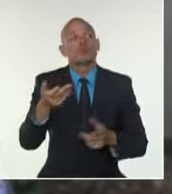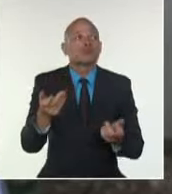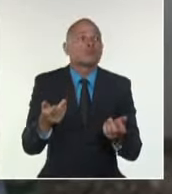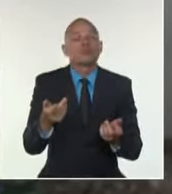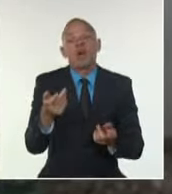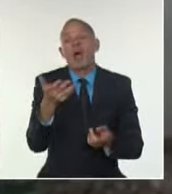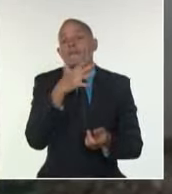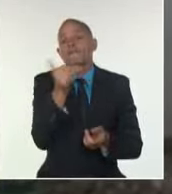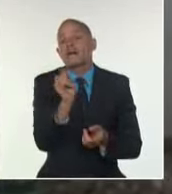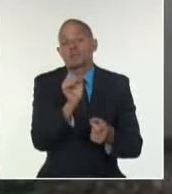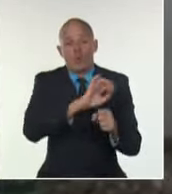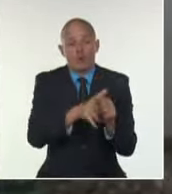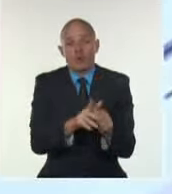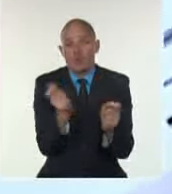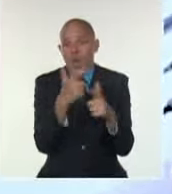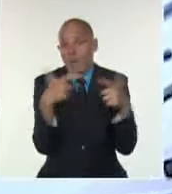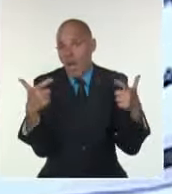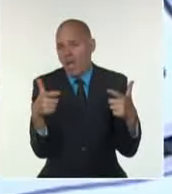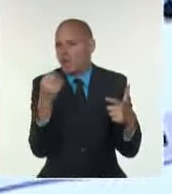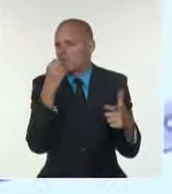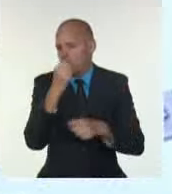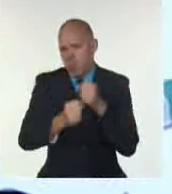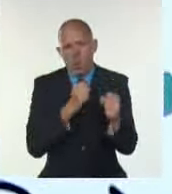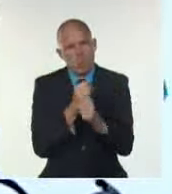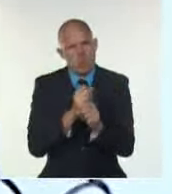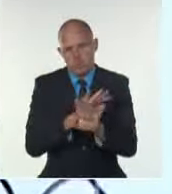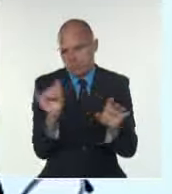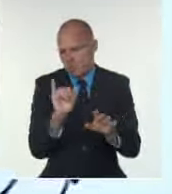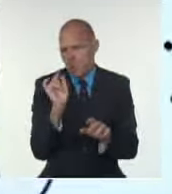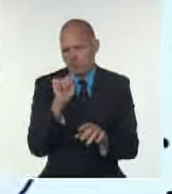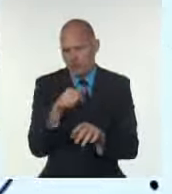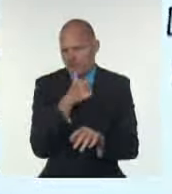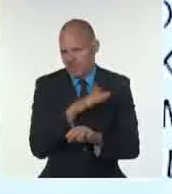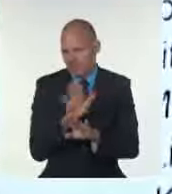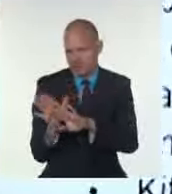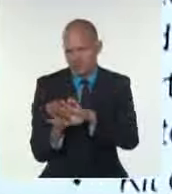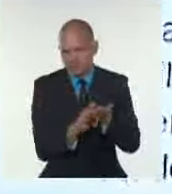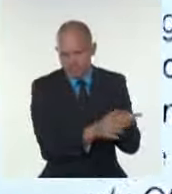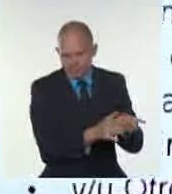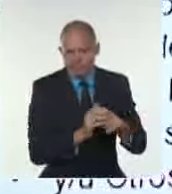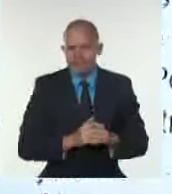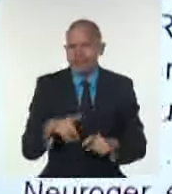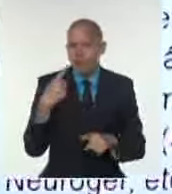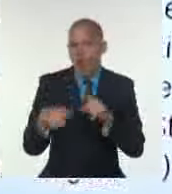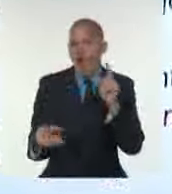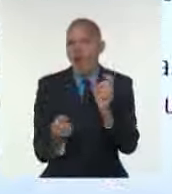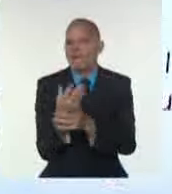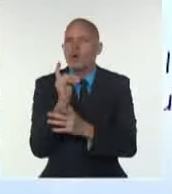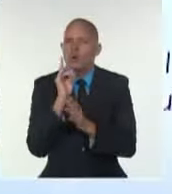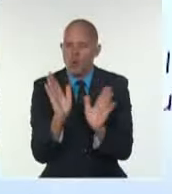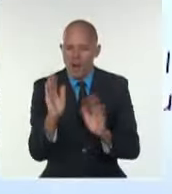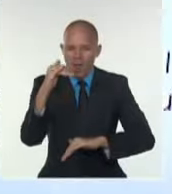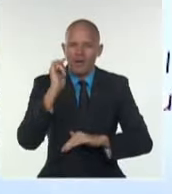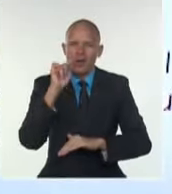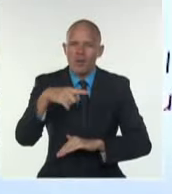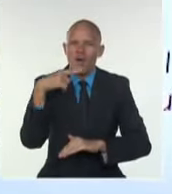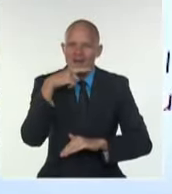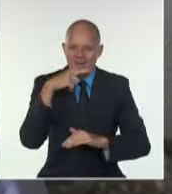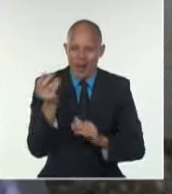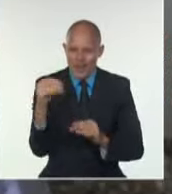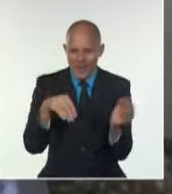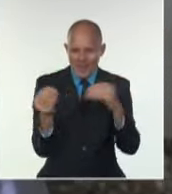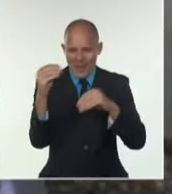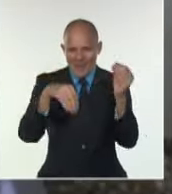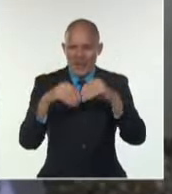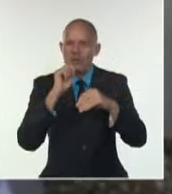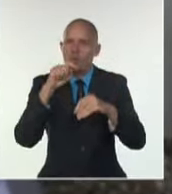extenderla a lo largo del Sistema Nacional de Salud. Otro de sus principales desarrollos es la creación de un kit de atención primaria de salud.